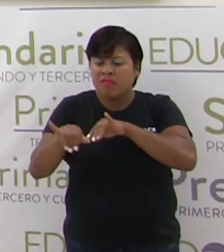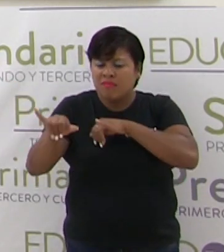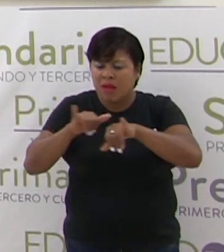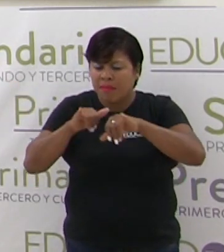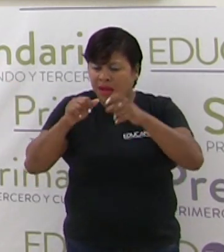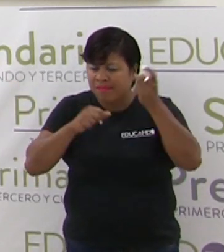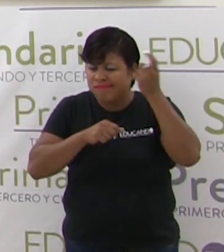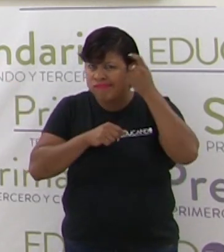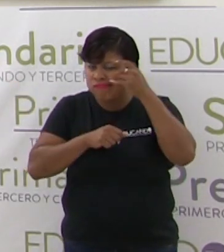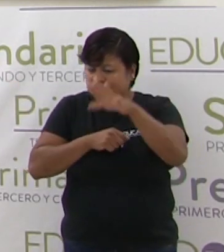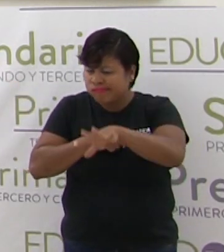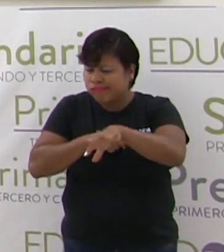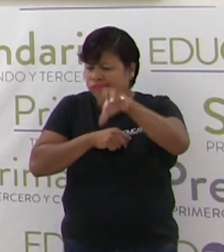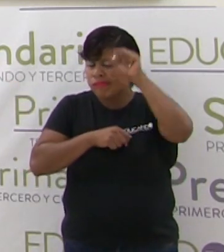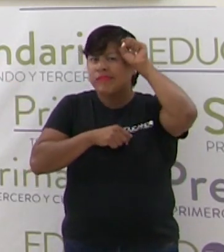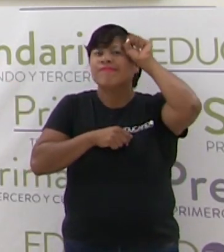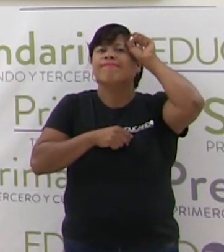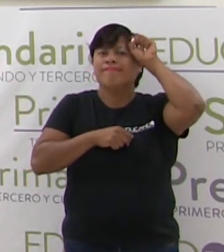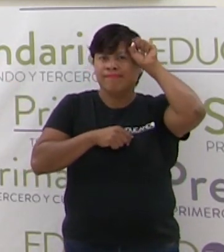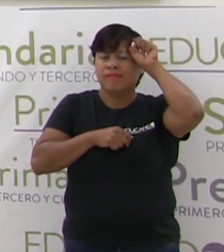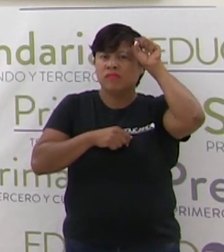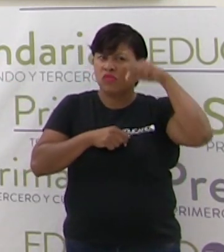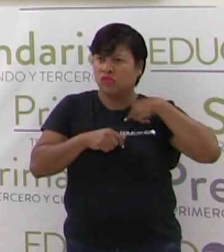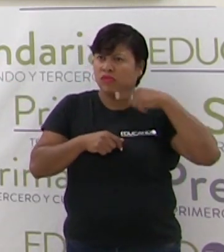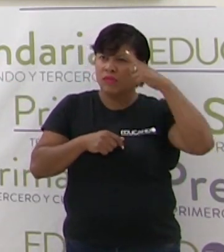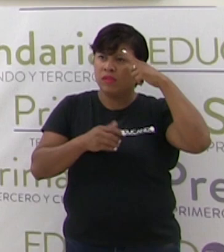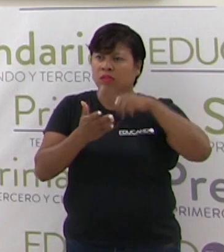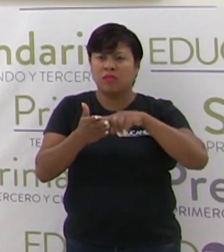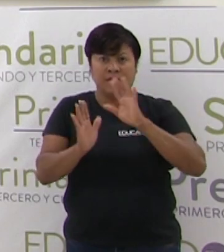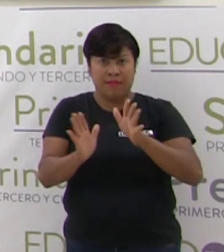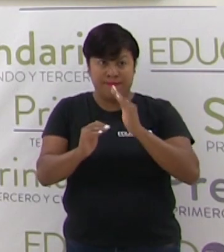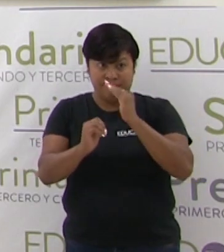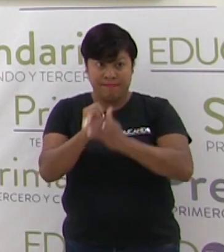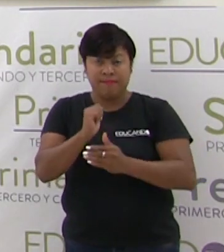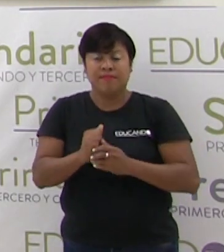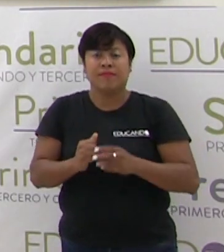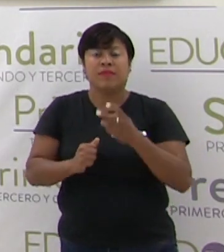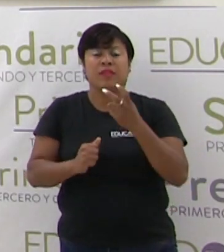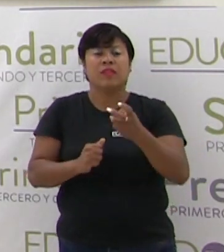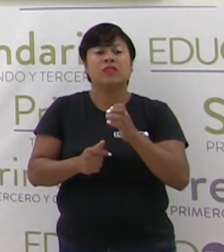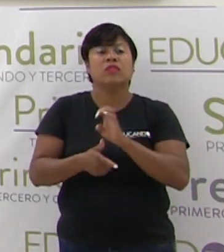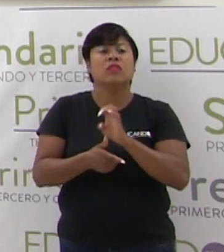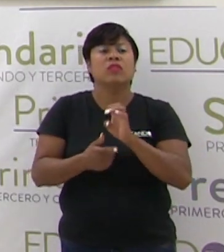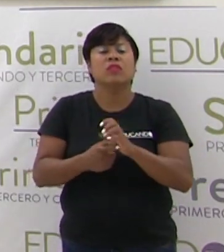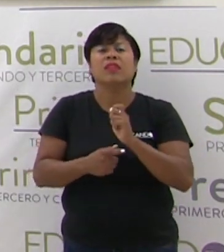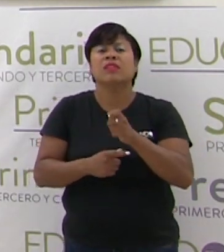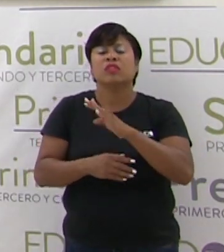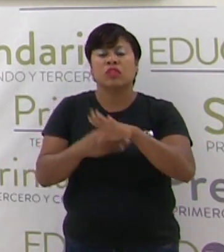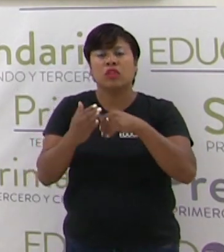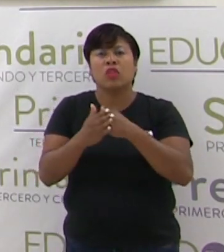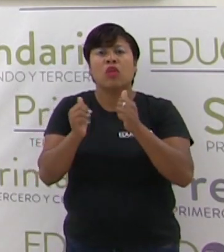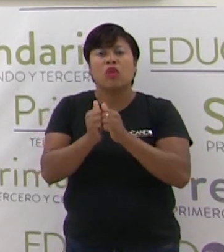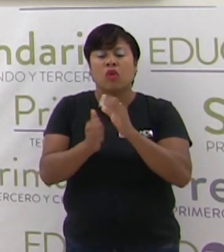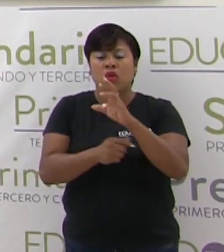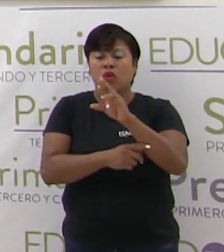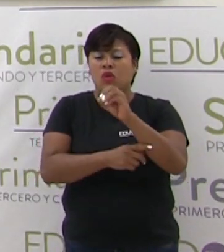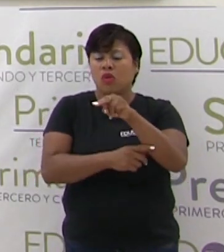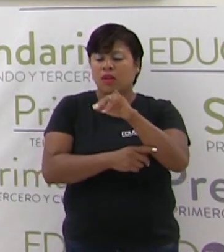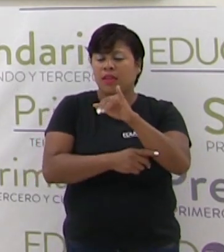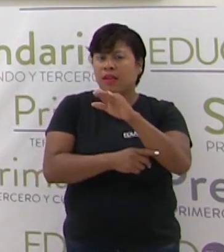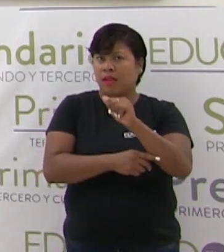mental. Bien, pues creo que hemos cubierto ya entonces todo lo relacionado con la